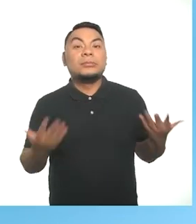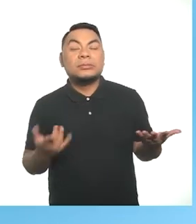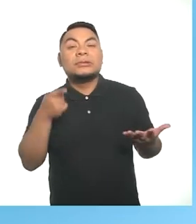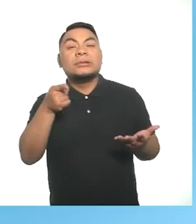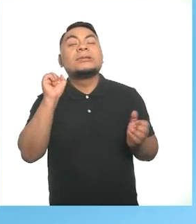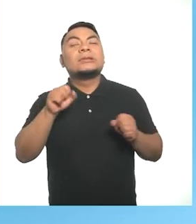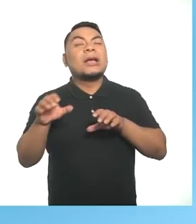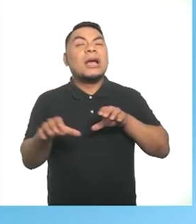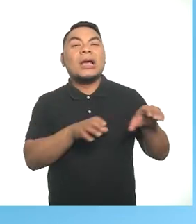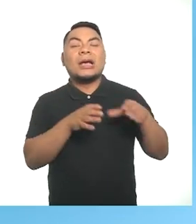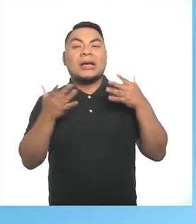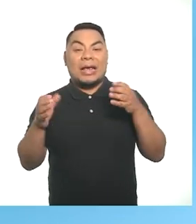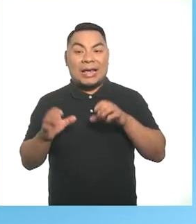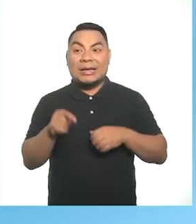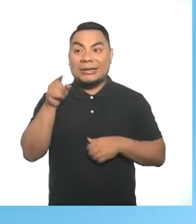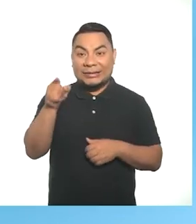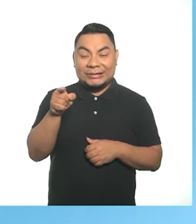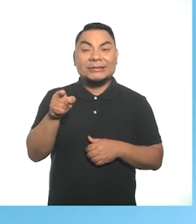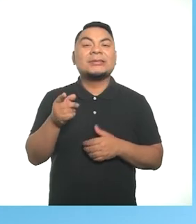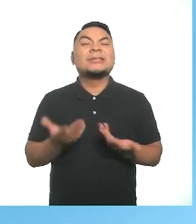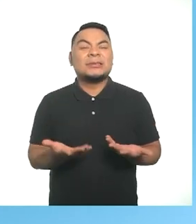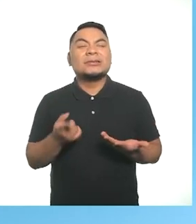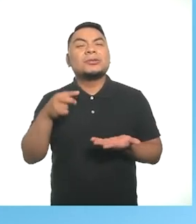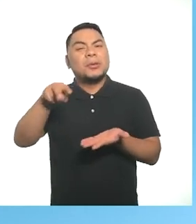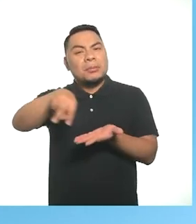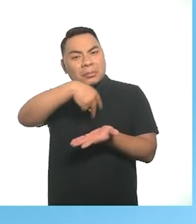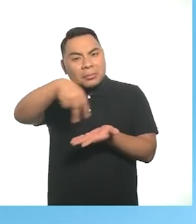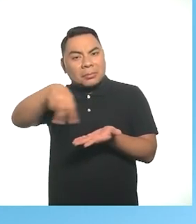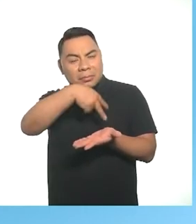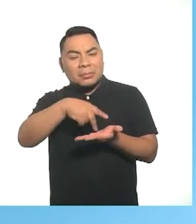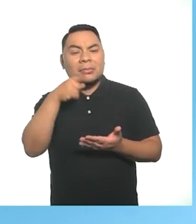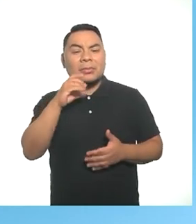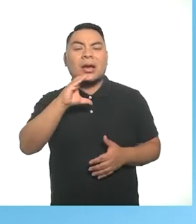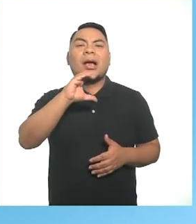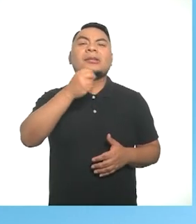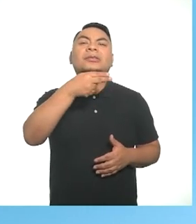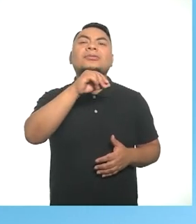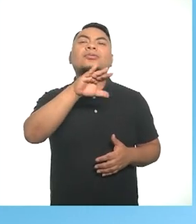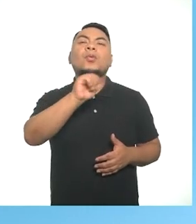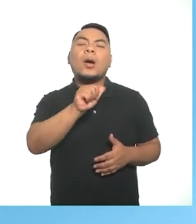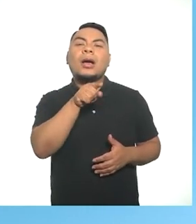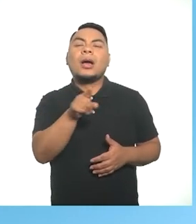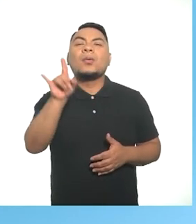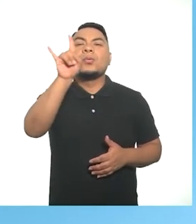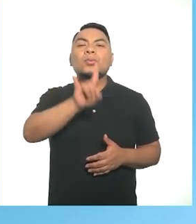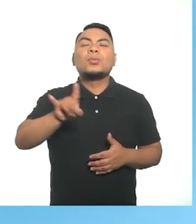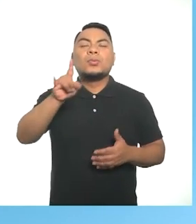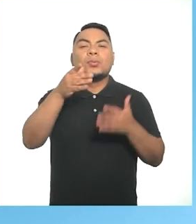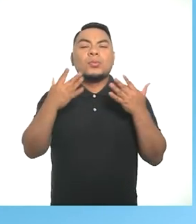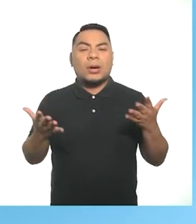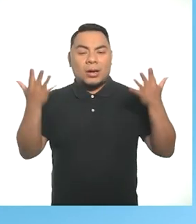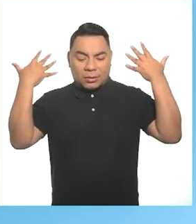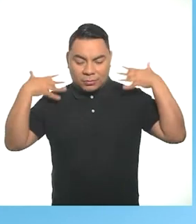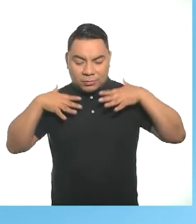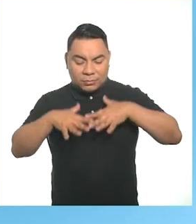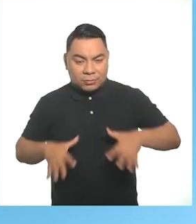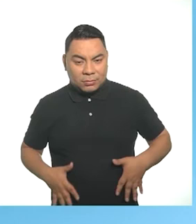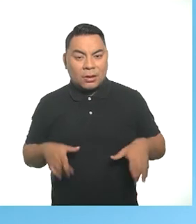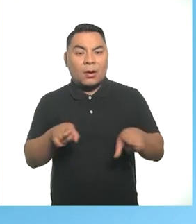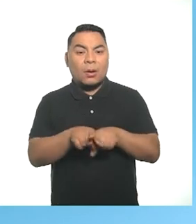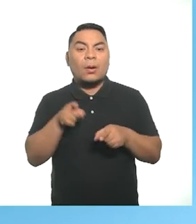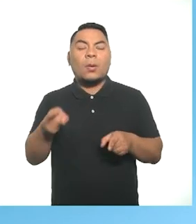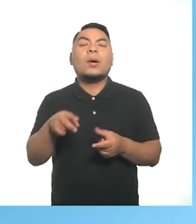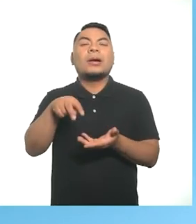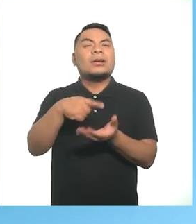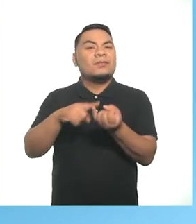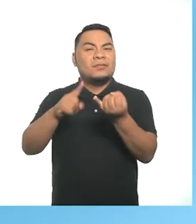Y con el desarrollo de la actividad, bailamos cachua de pampa cancha utilizando un poncho o